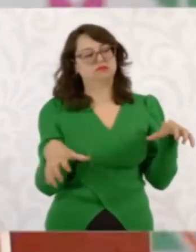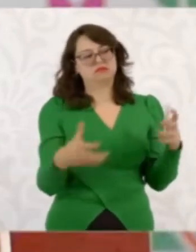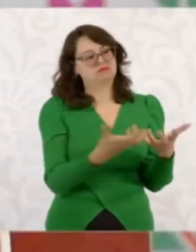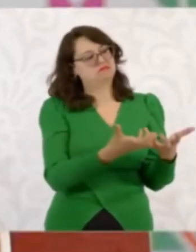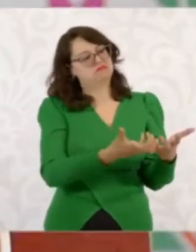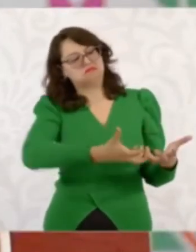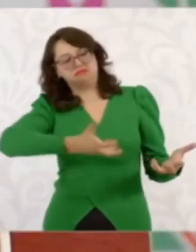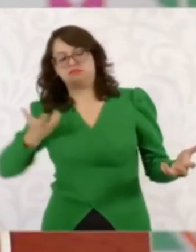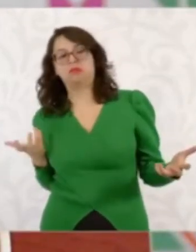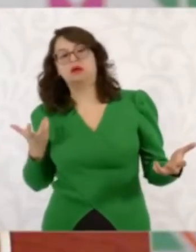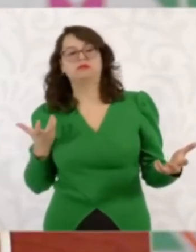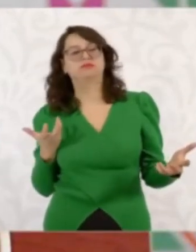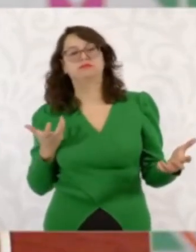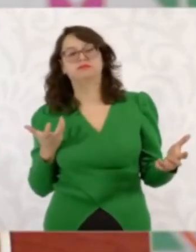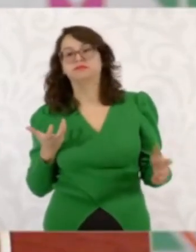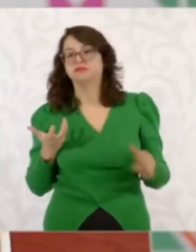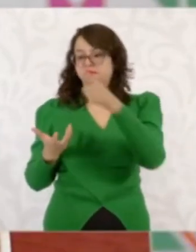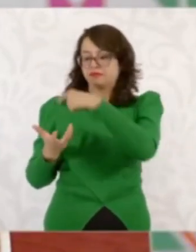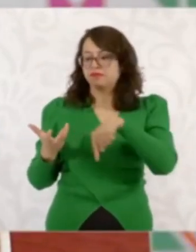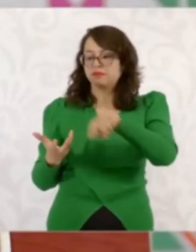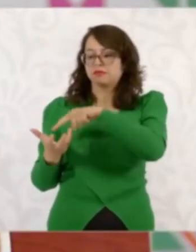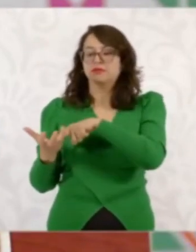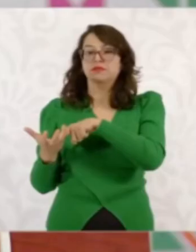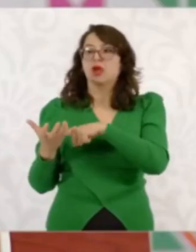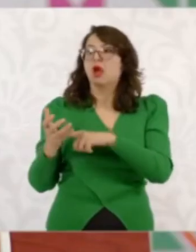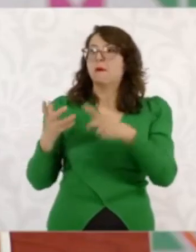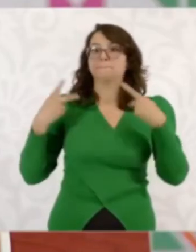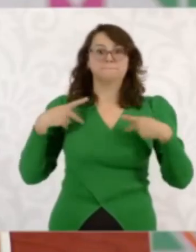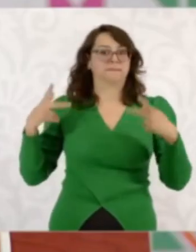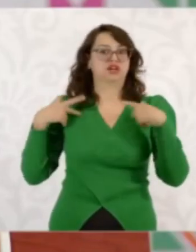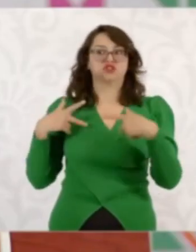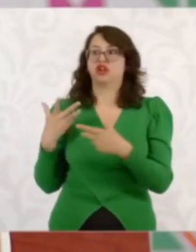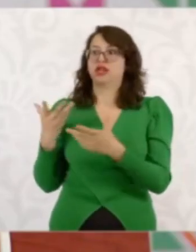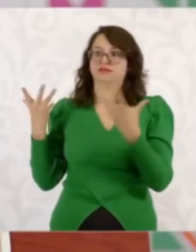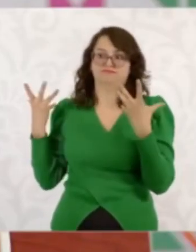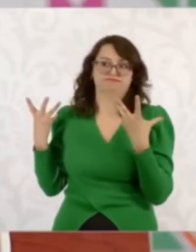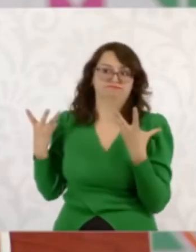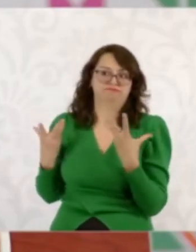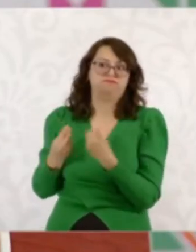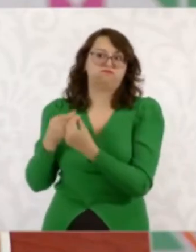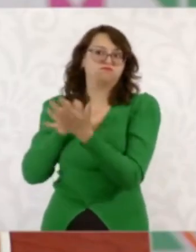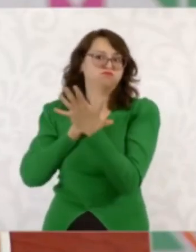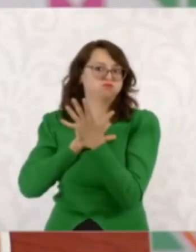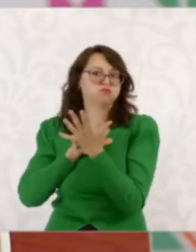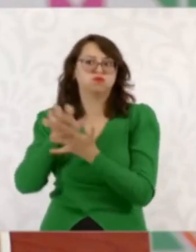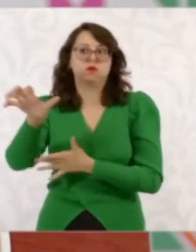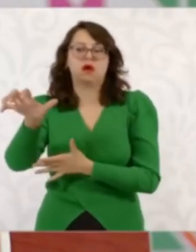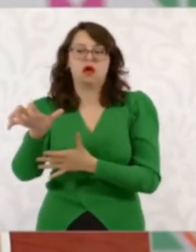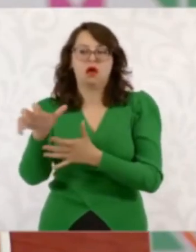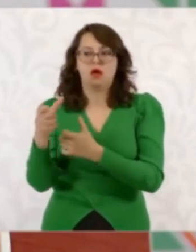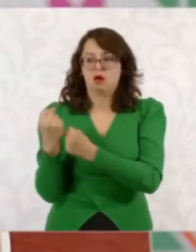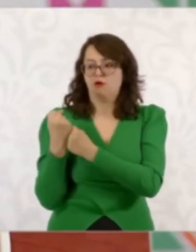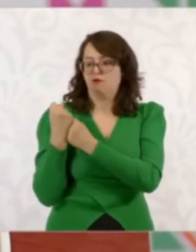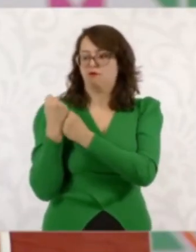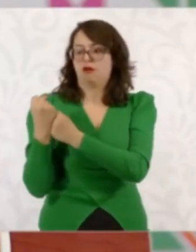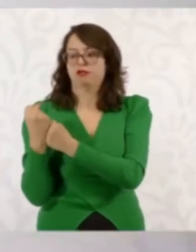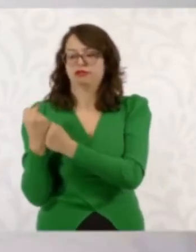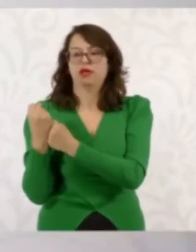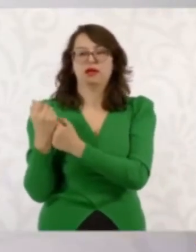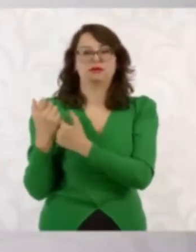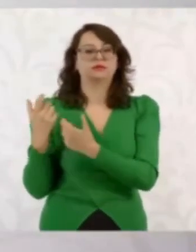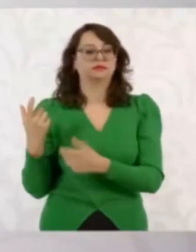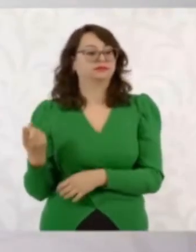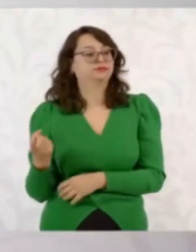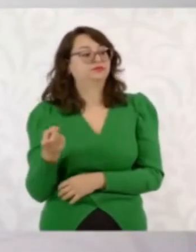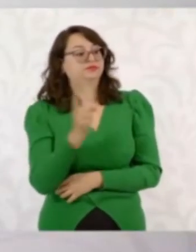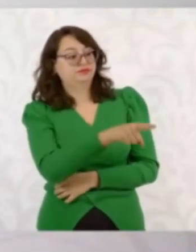oposición por lo que estaba ocurriendo en nuestro país en aquella época donde gobernó Miguel de la Madrid, que es el